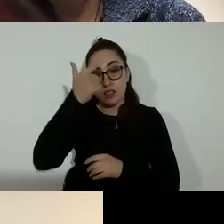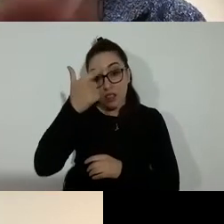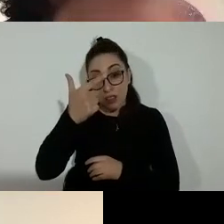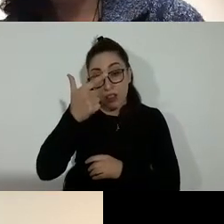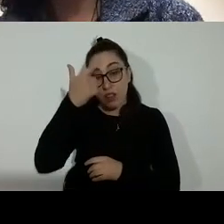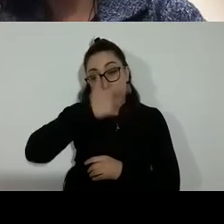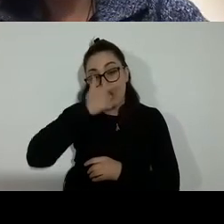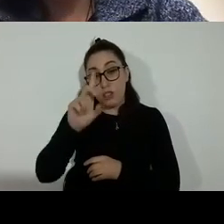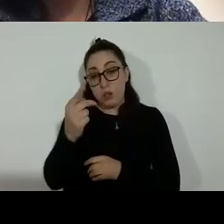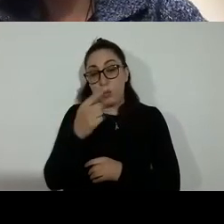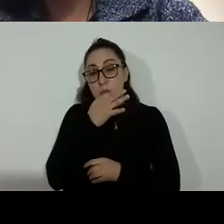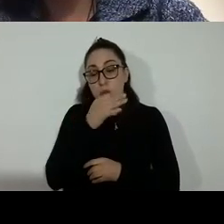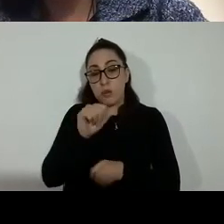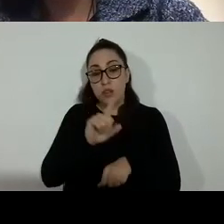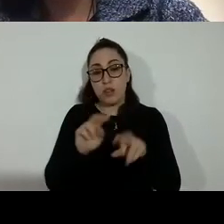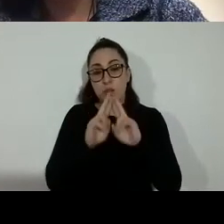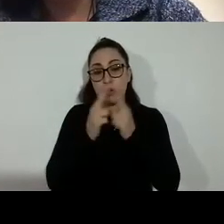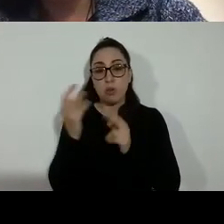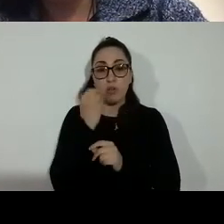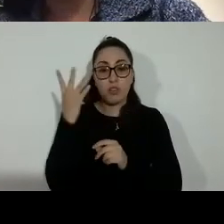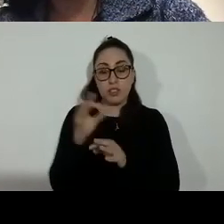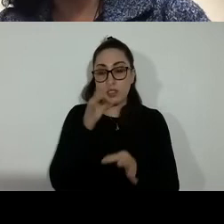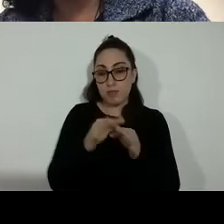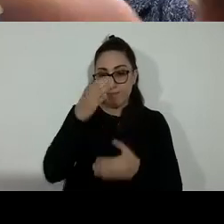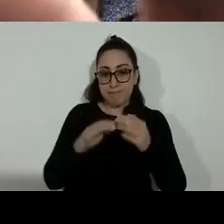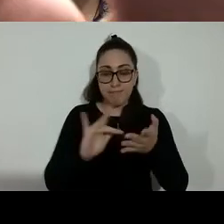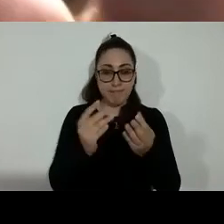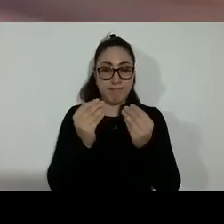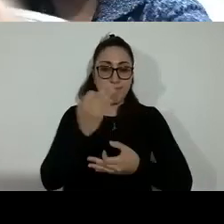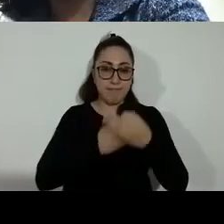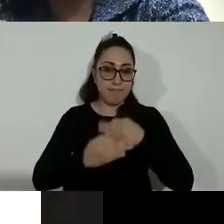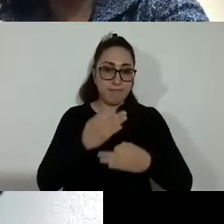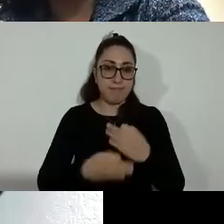19:31, se da por concluida la reunión de la conferencia. Muchas gracias a todos.